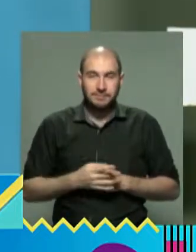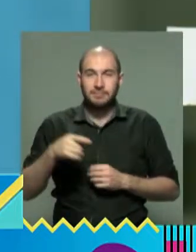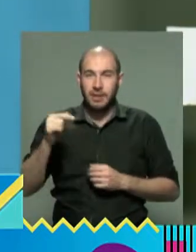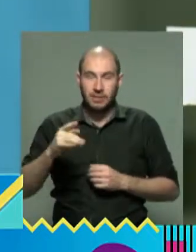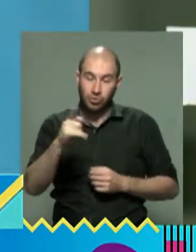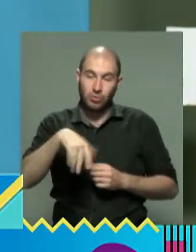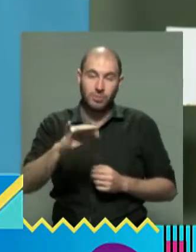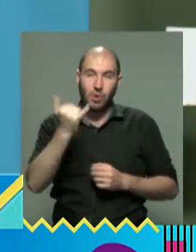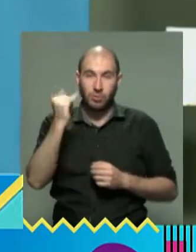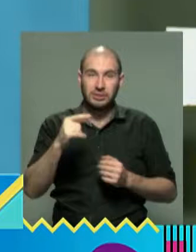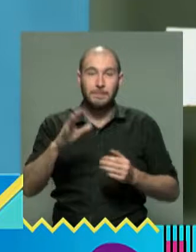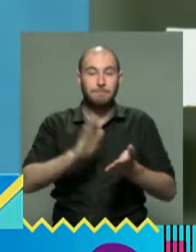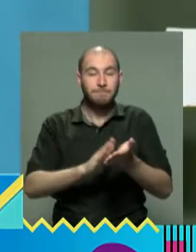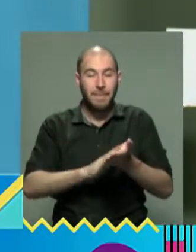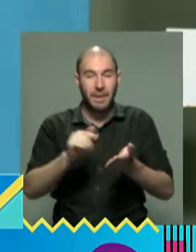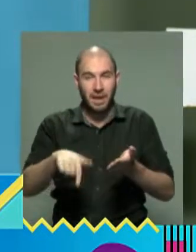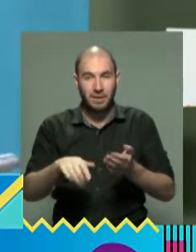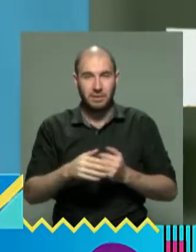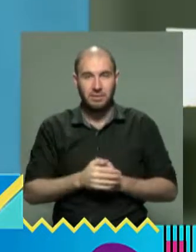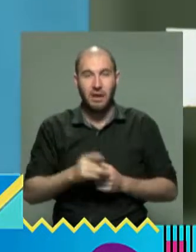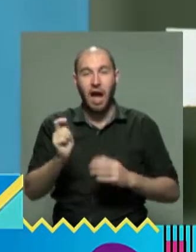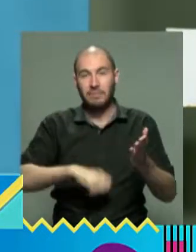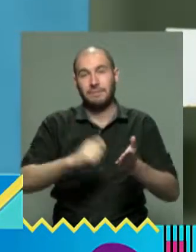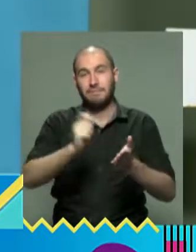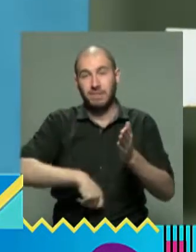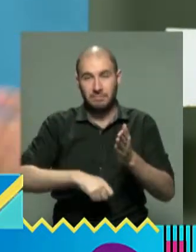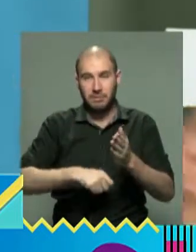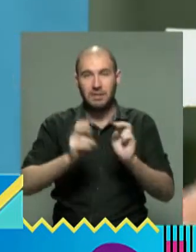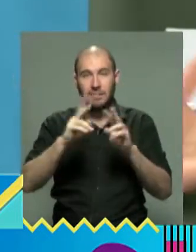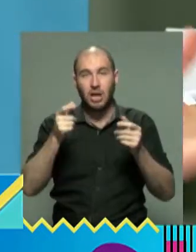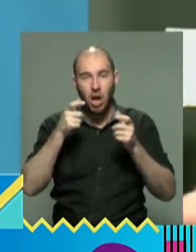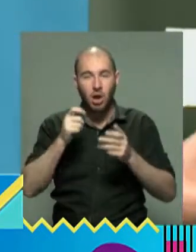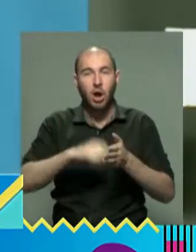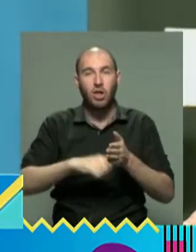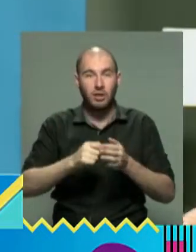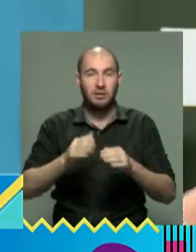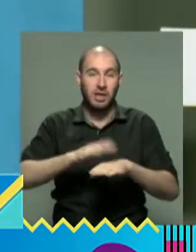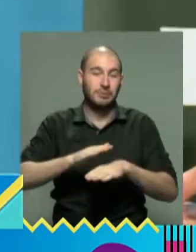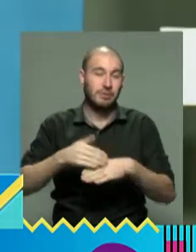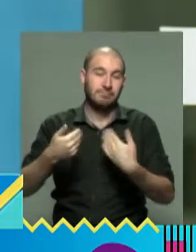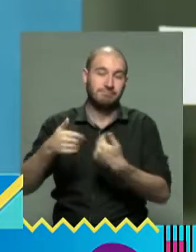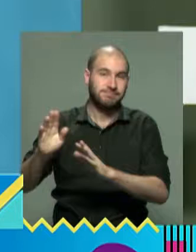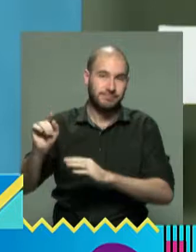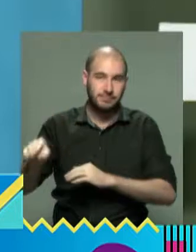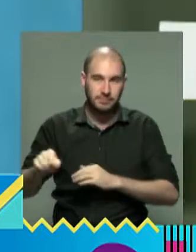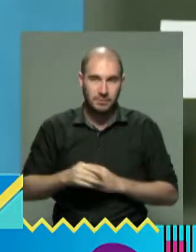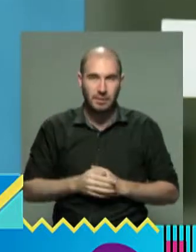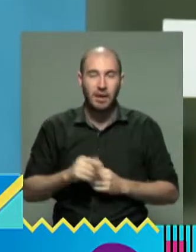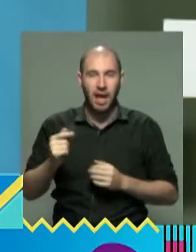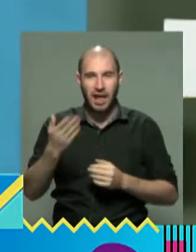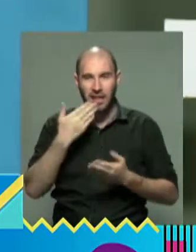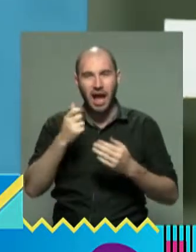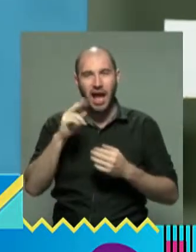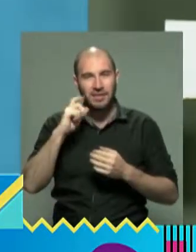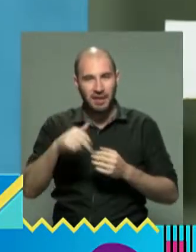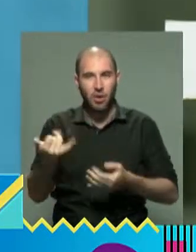tomar conciencia de ese papel que a veces nos hacen firmar, que tiene que ver con el contrato de deslinde de responsabilidades que nos estaba hablando Adrián